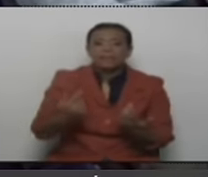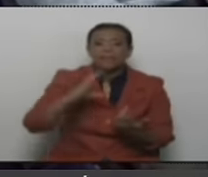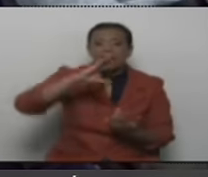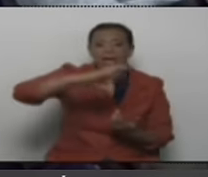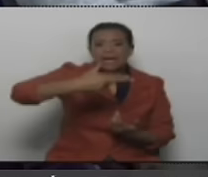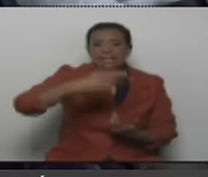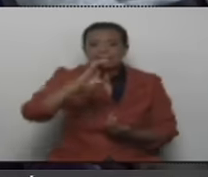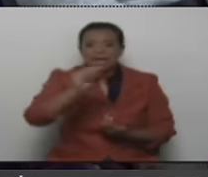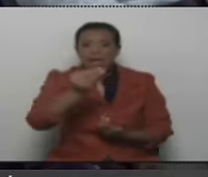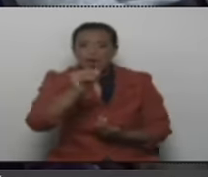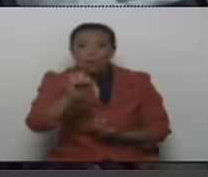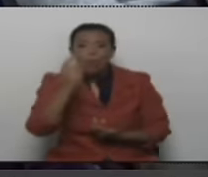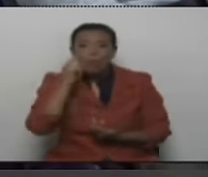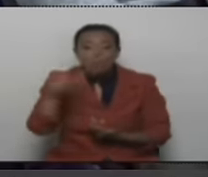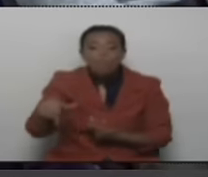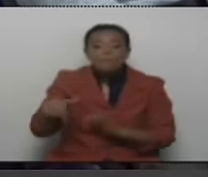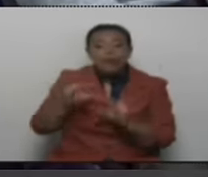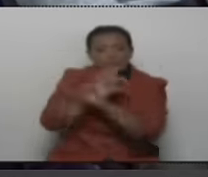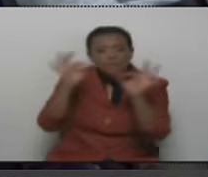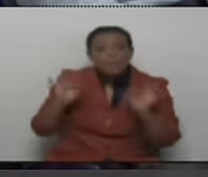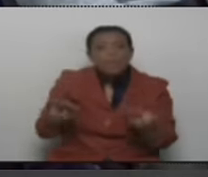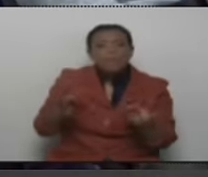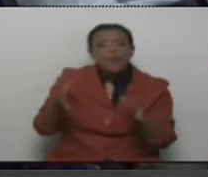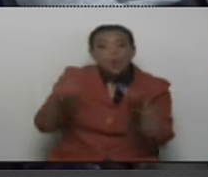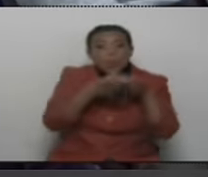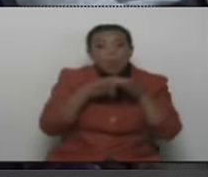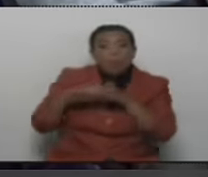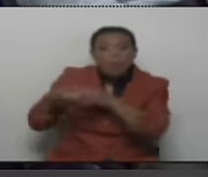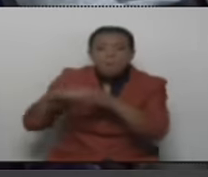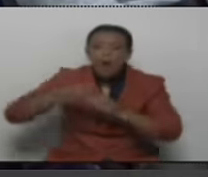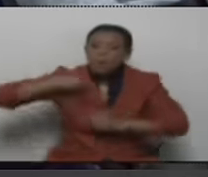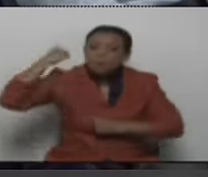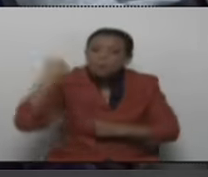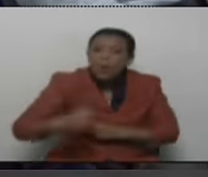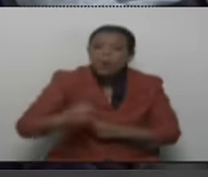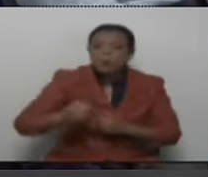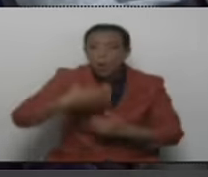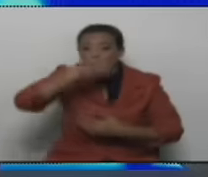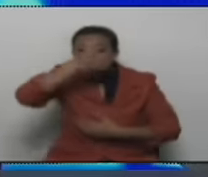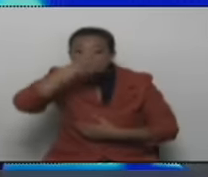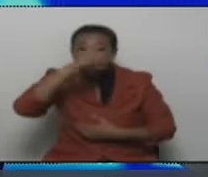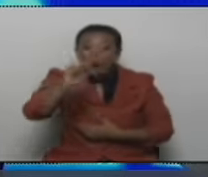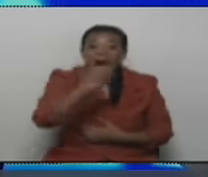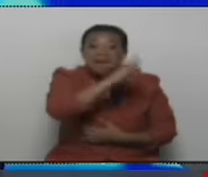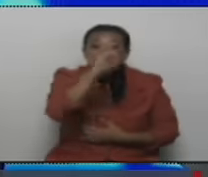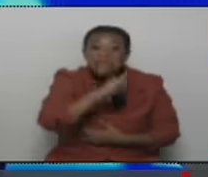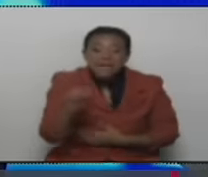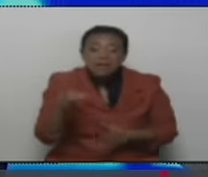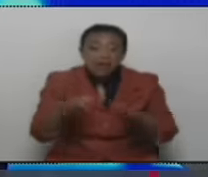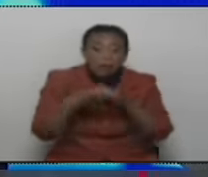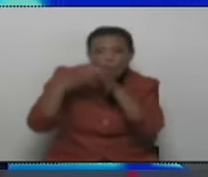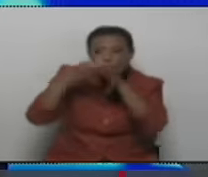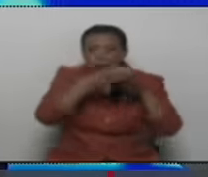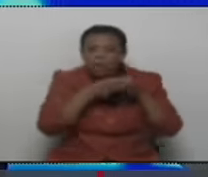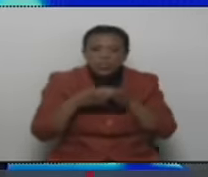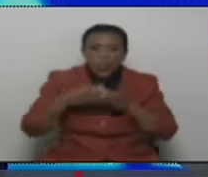llamado Jan, parte de un grupo de mercenarios llamado el Comando AZ, que funciona en